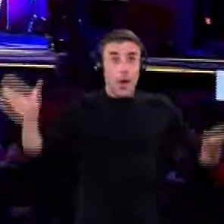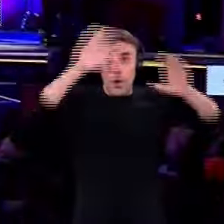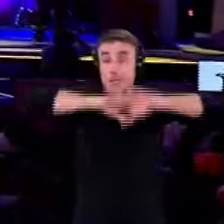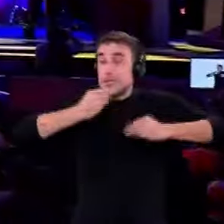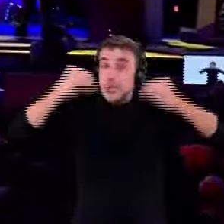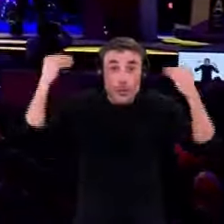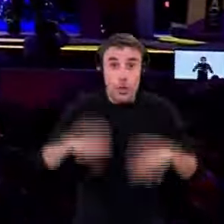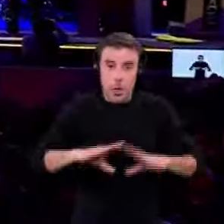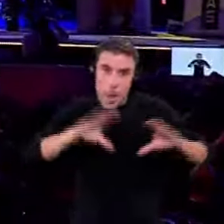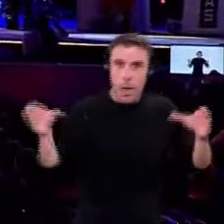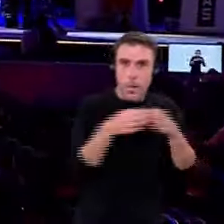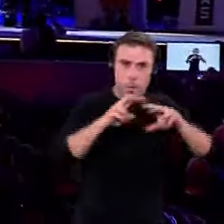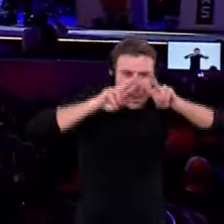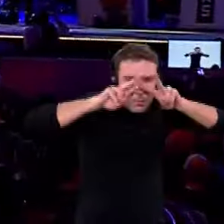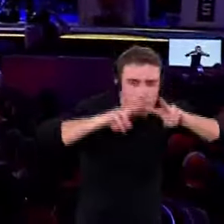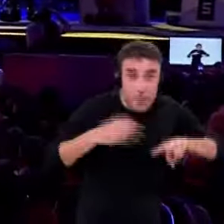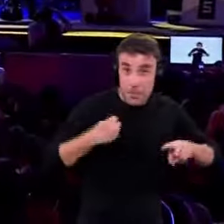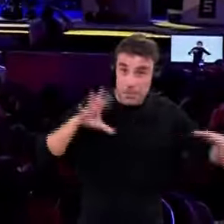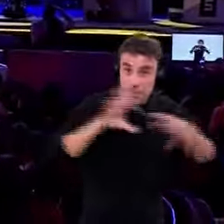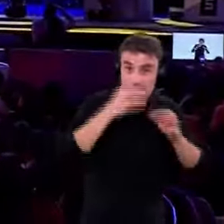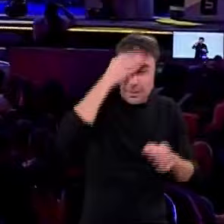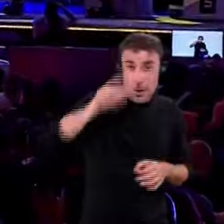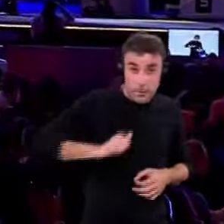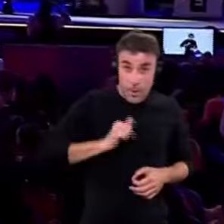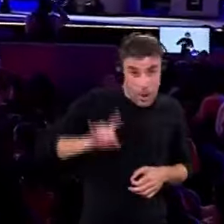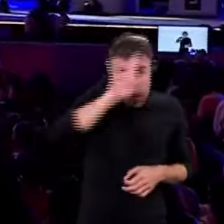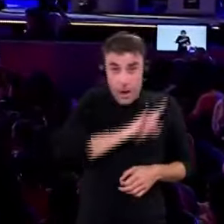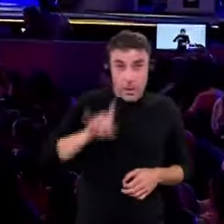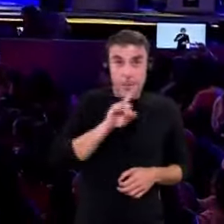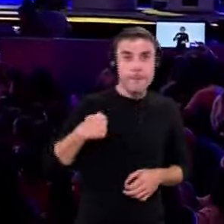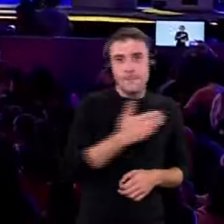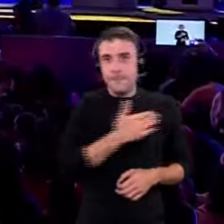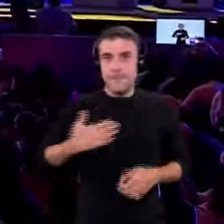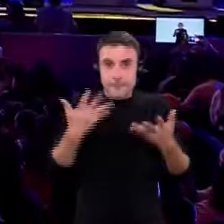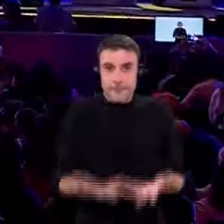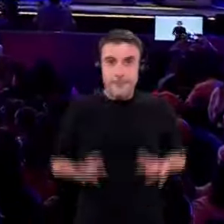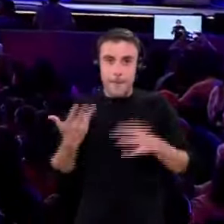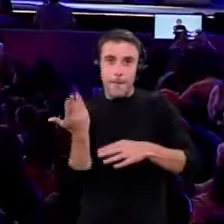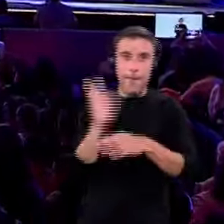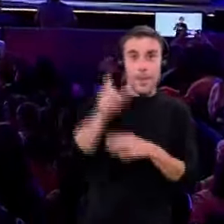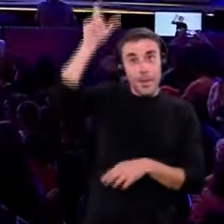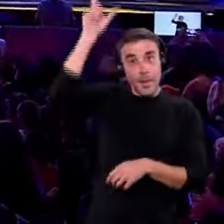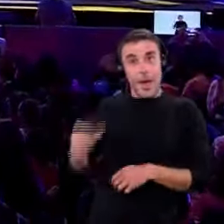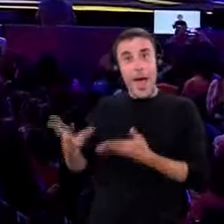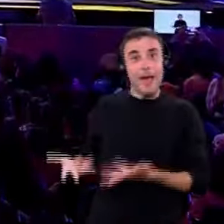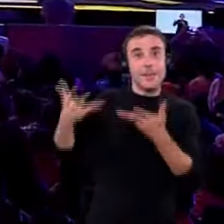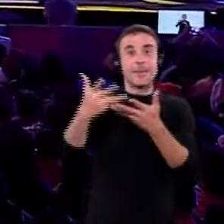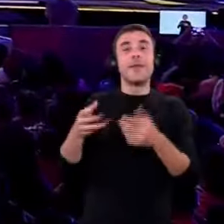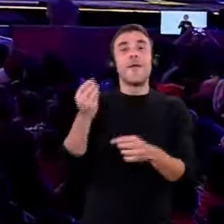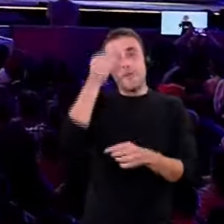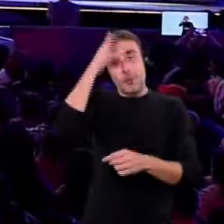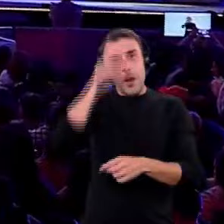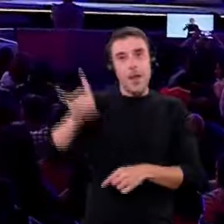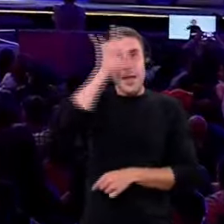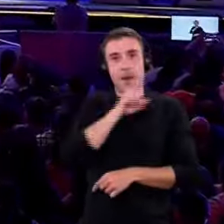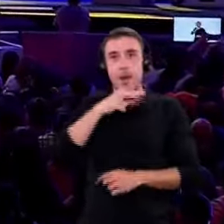Histórica, el equipo de investigación de la inteligencia artificial canaria quiere presentar el asistente virtual canario, fabricado en